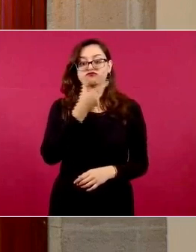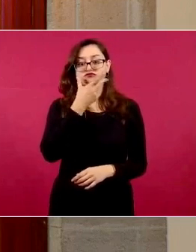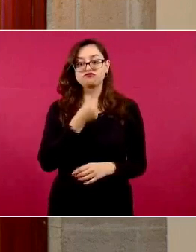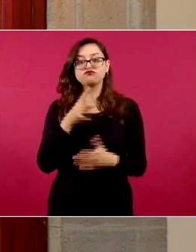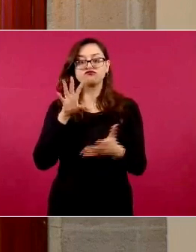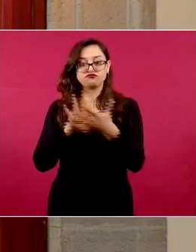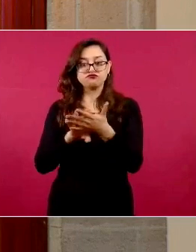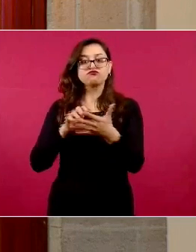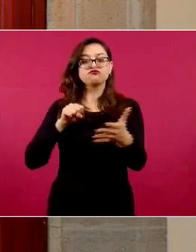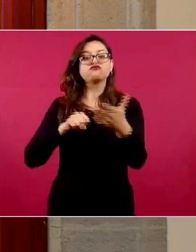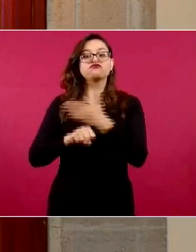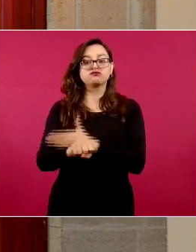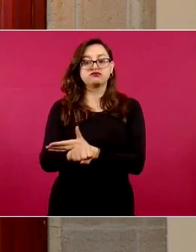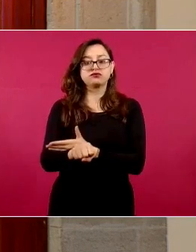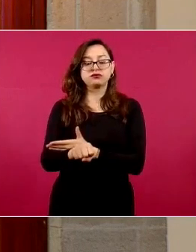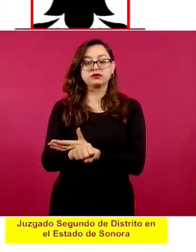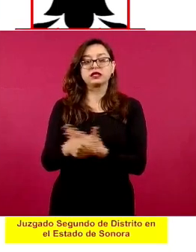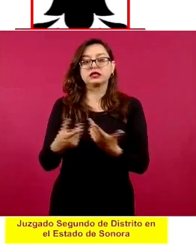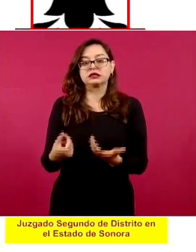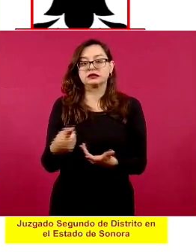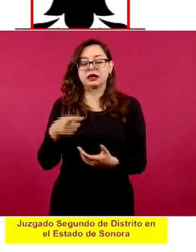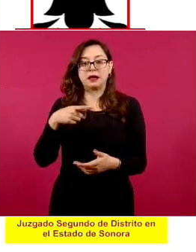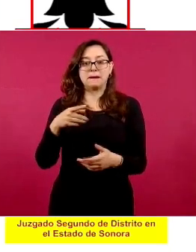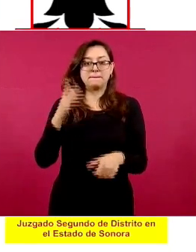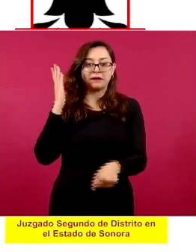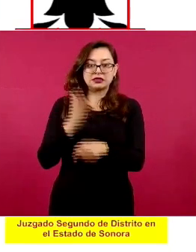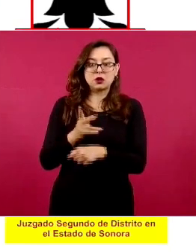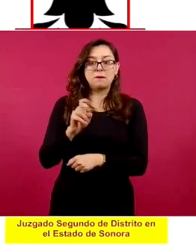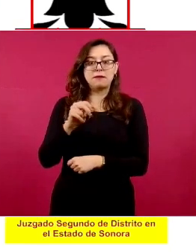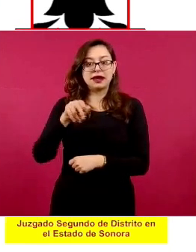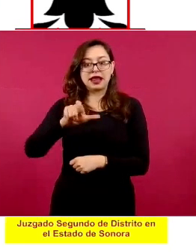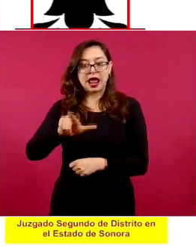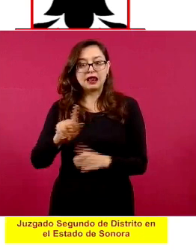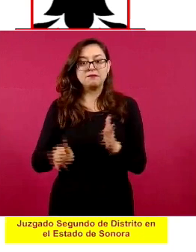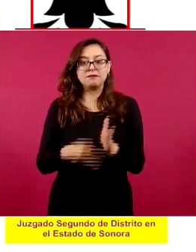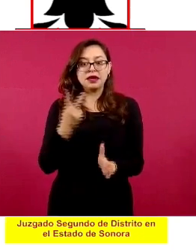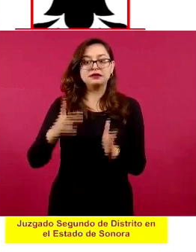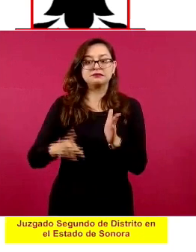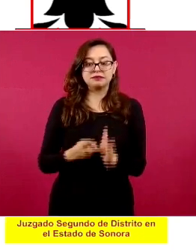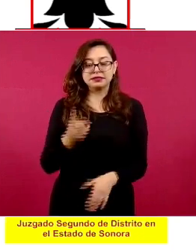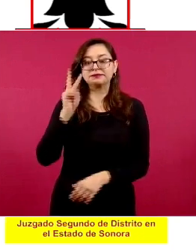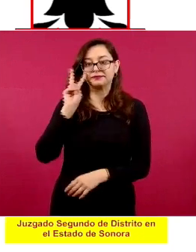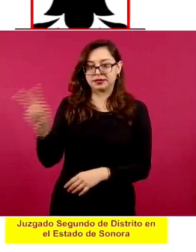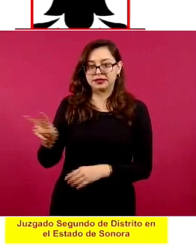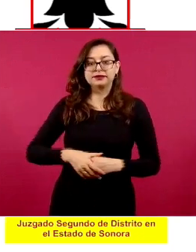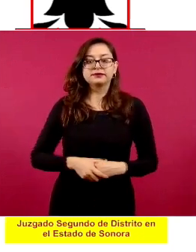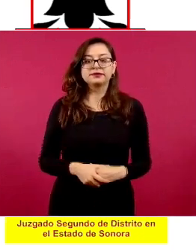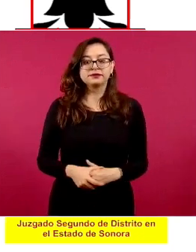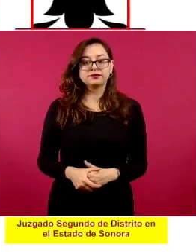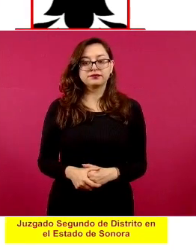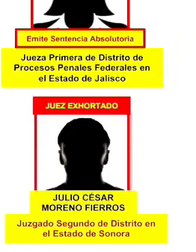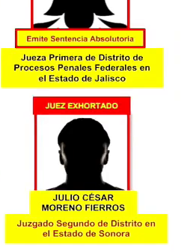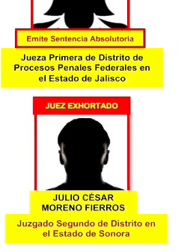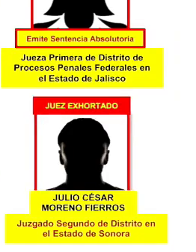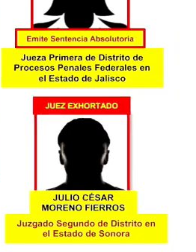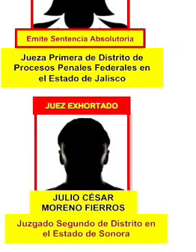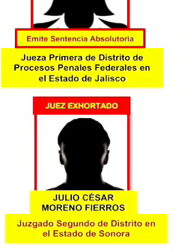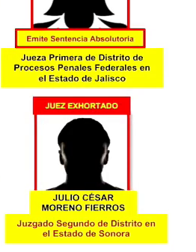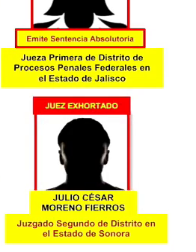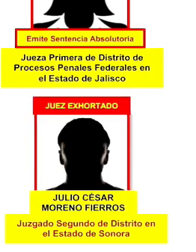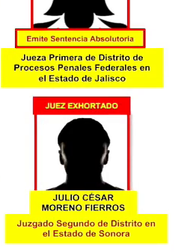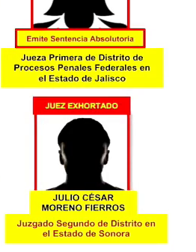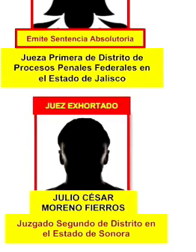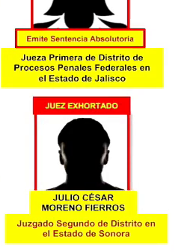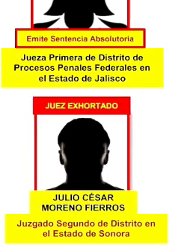recluida contaba con 5 antecedentes penales y mandamientos judiciales por delitos como secuestro y delincuencia